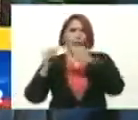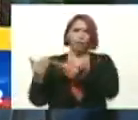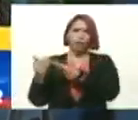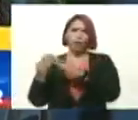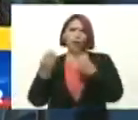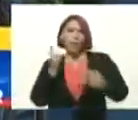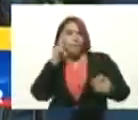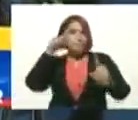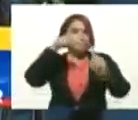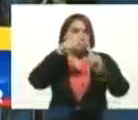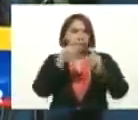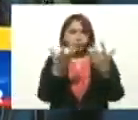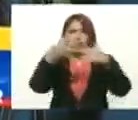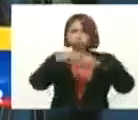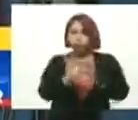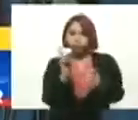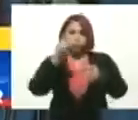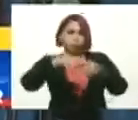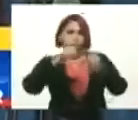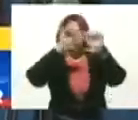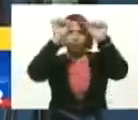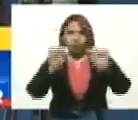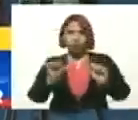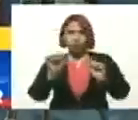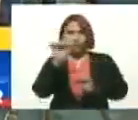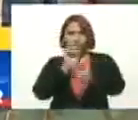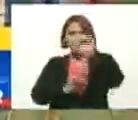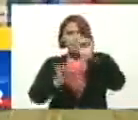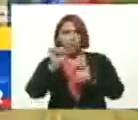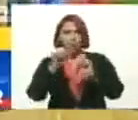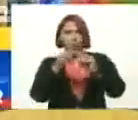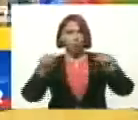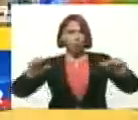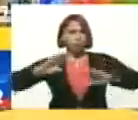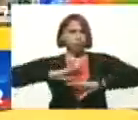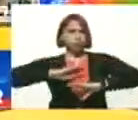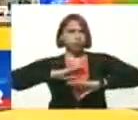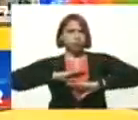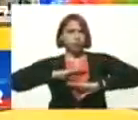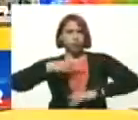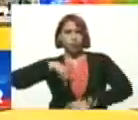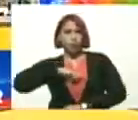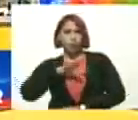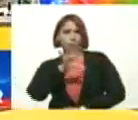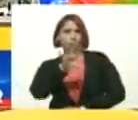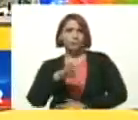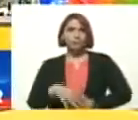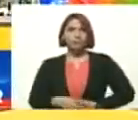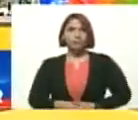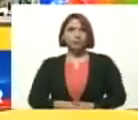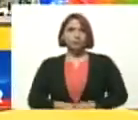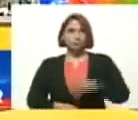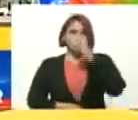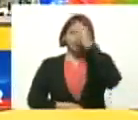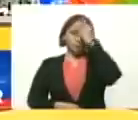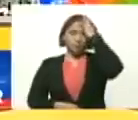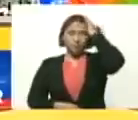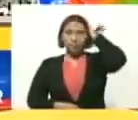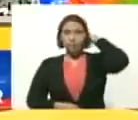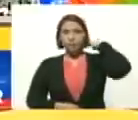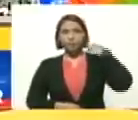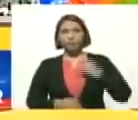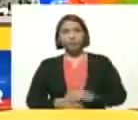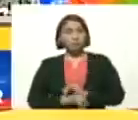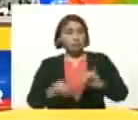como parte integrante del sistema defensivo territorial de nuestro país. Ya pronto lo vamos a